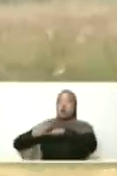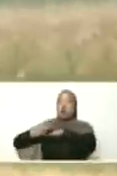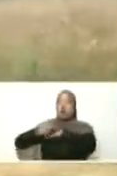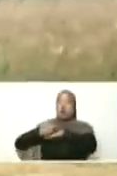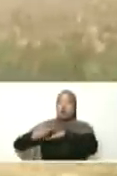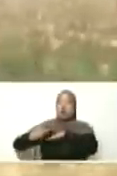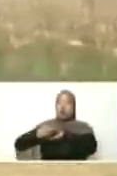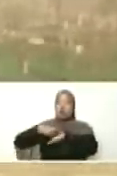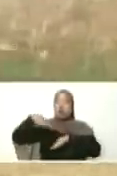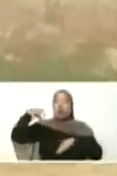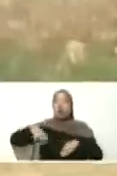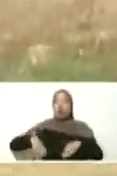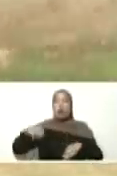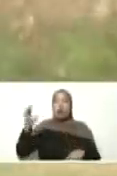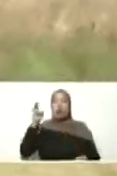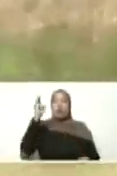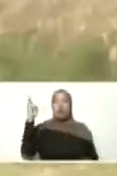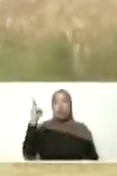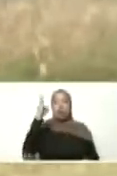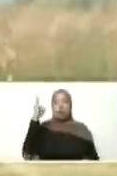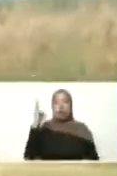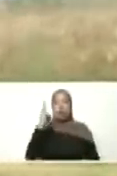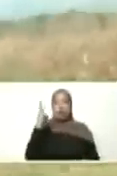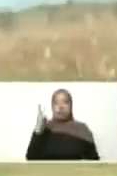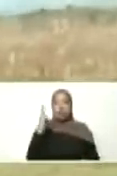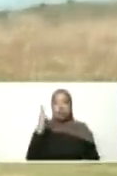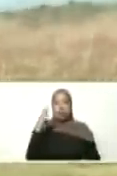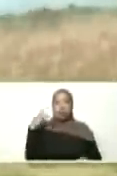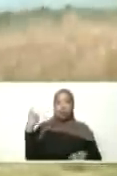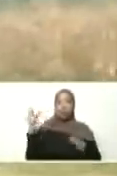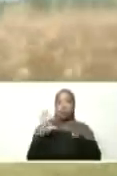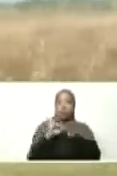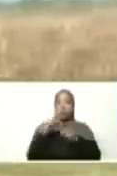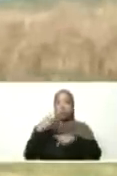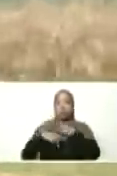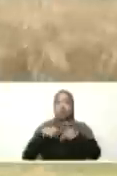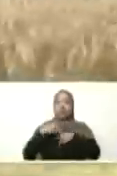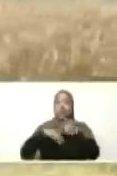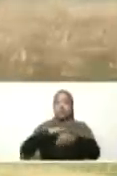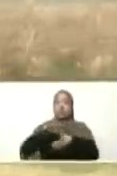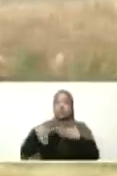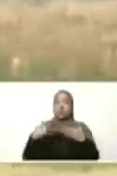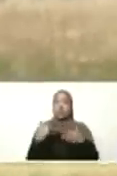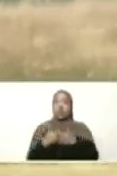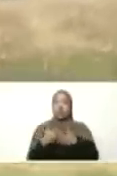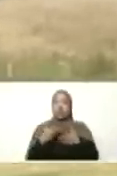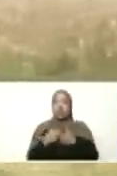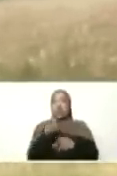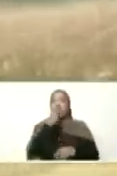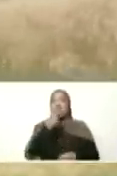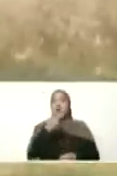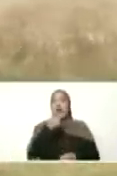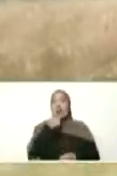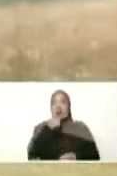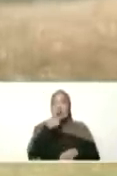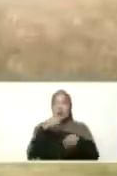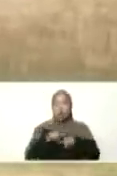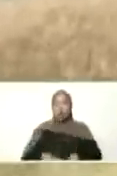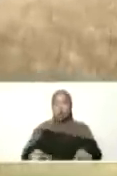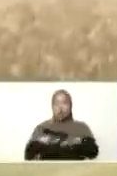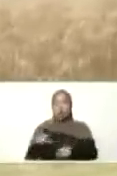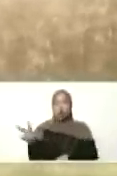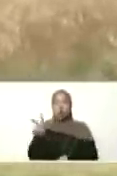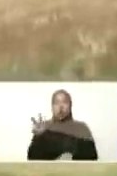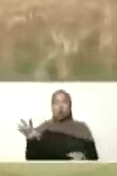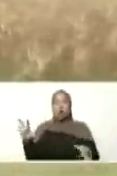en el estado Barinas, alianza productiva en todo el llano hermoso y productivo de Venezuela, una